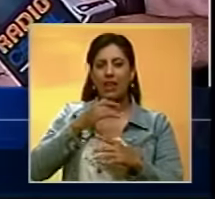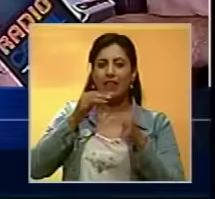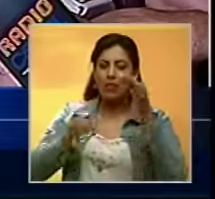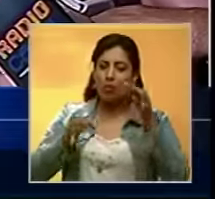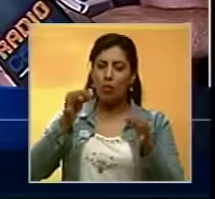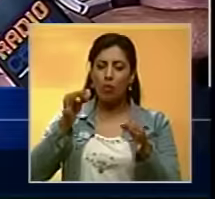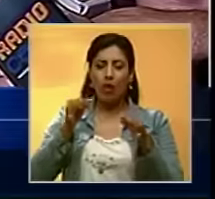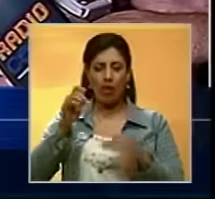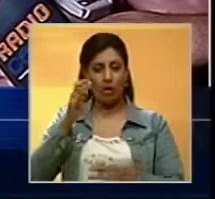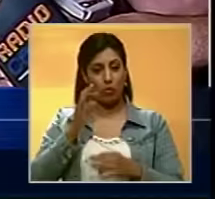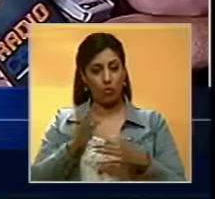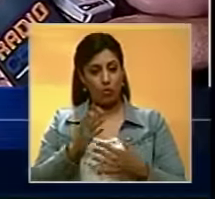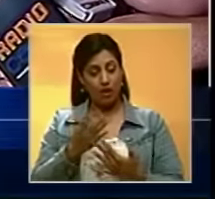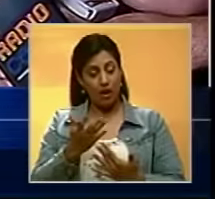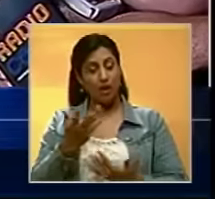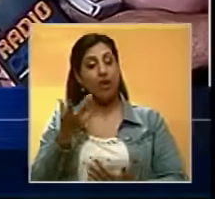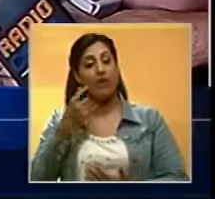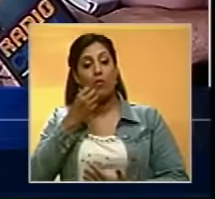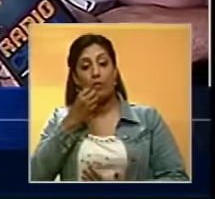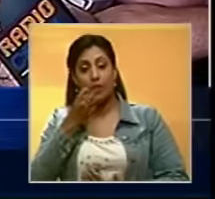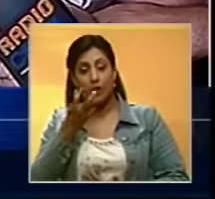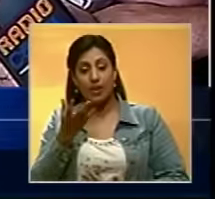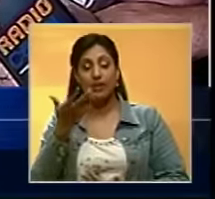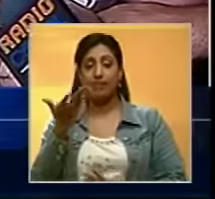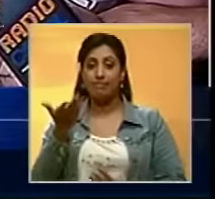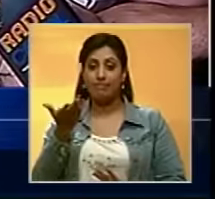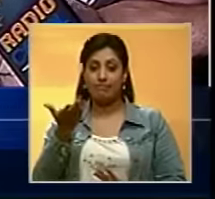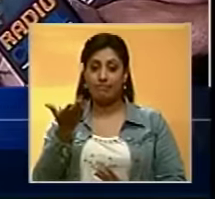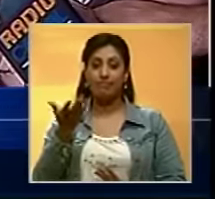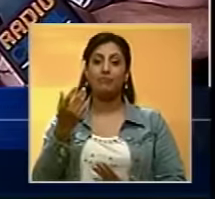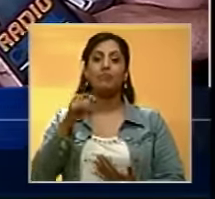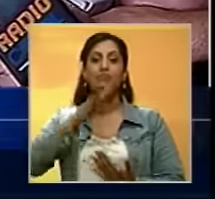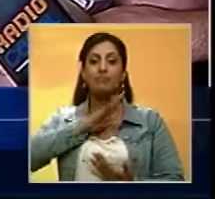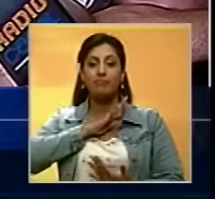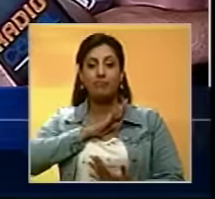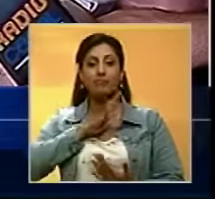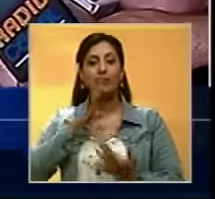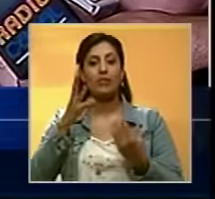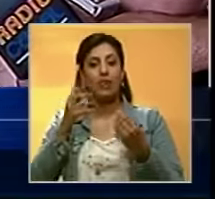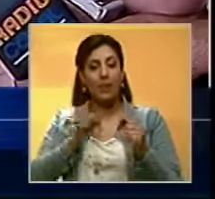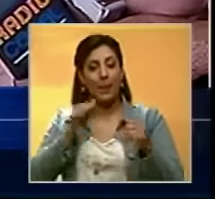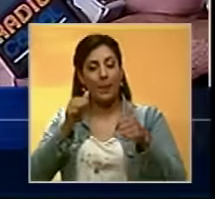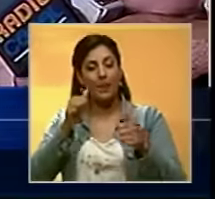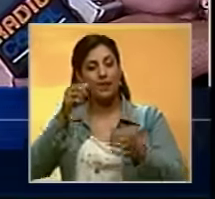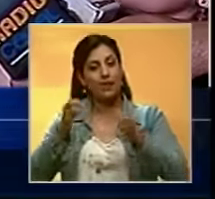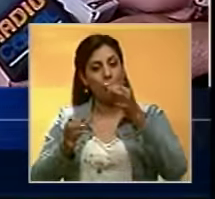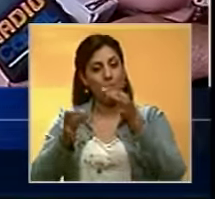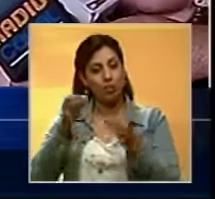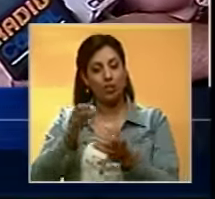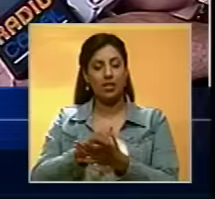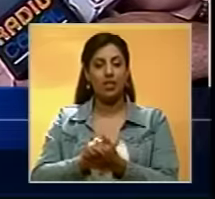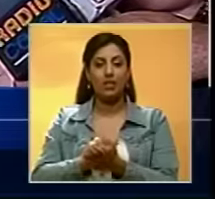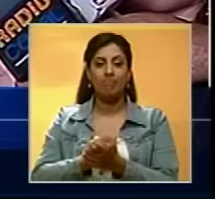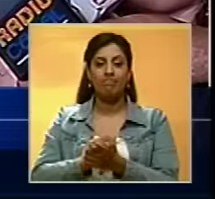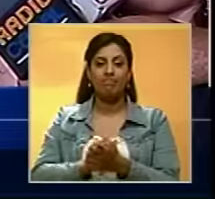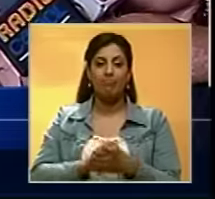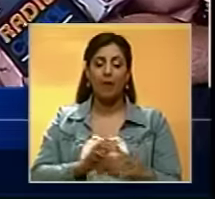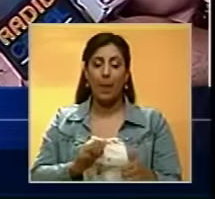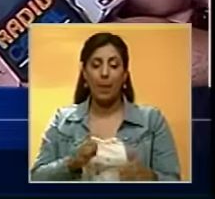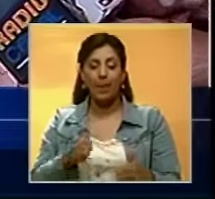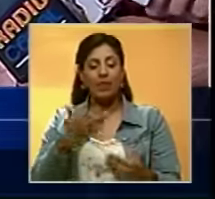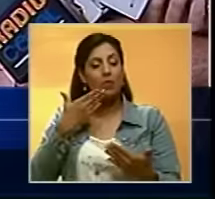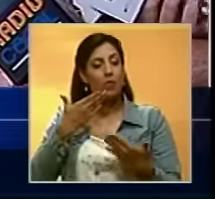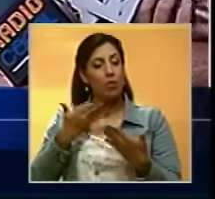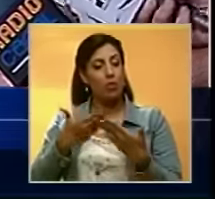tribunales penales señala que se está comenzando a hacer justicia se está